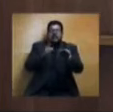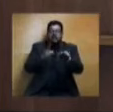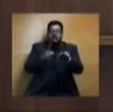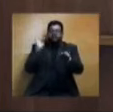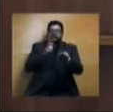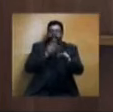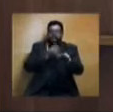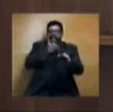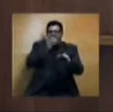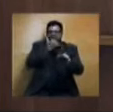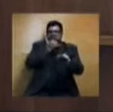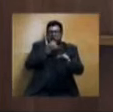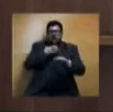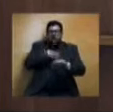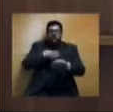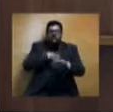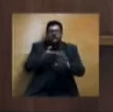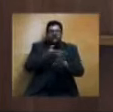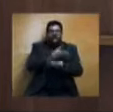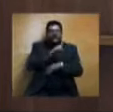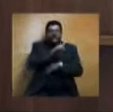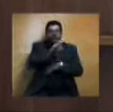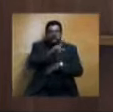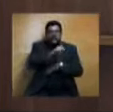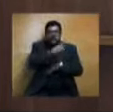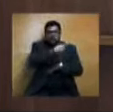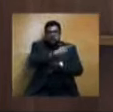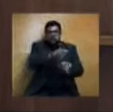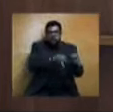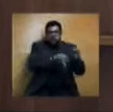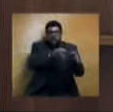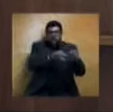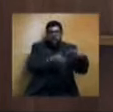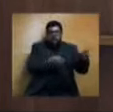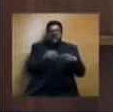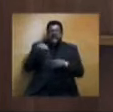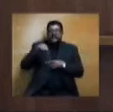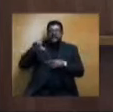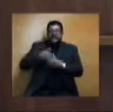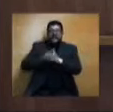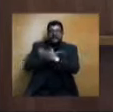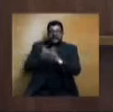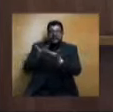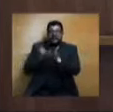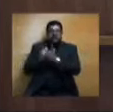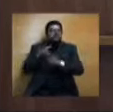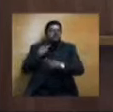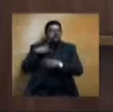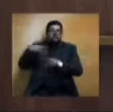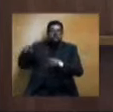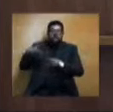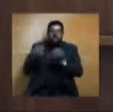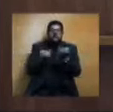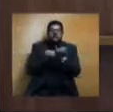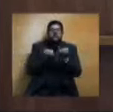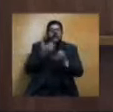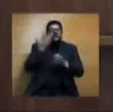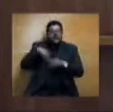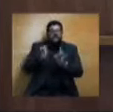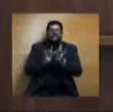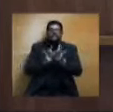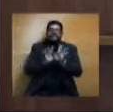expediente de juicio de inconformidad 181 de esta anualidad por Movimiento Ciudadano, así como la relativa a la cuestión incidental que